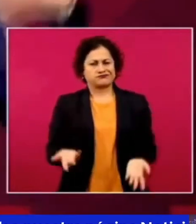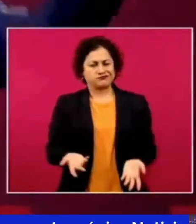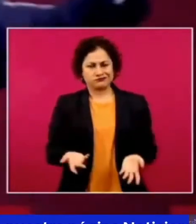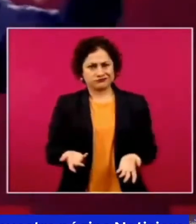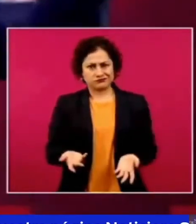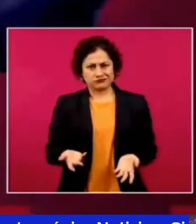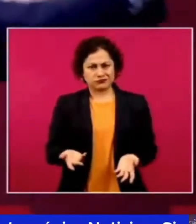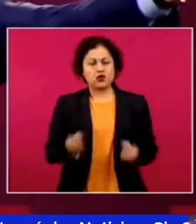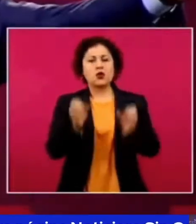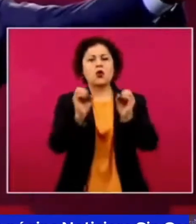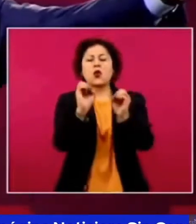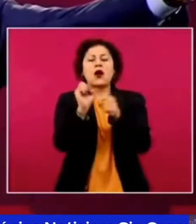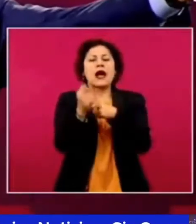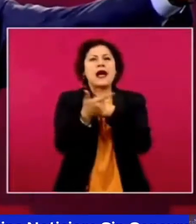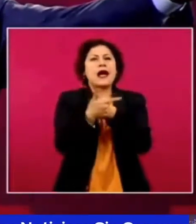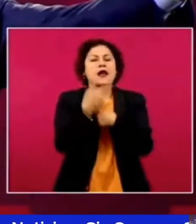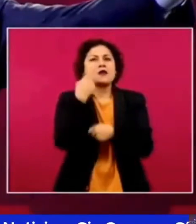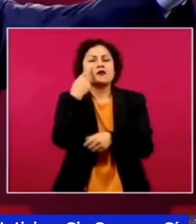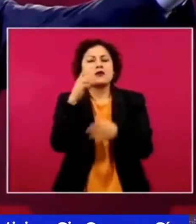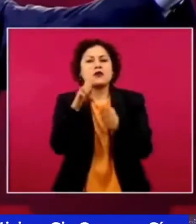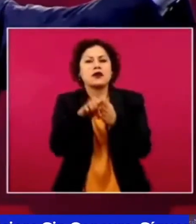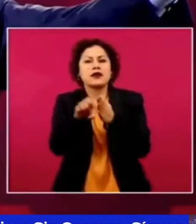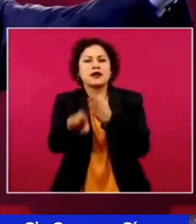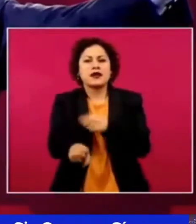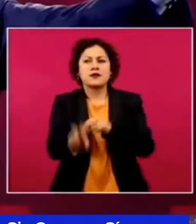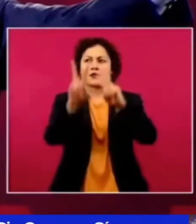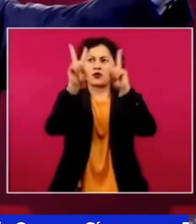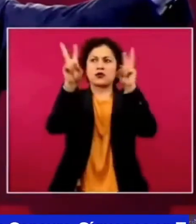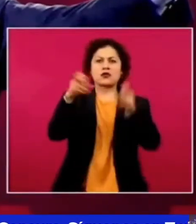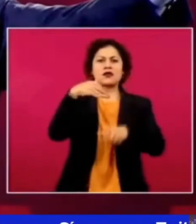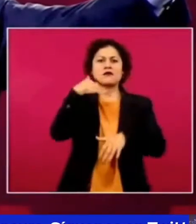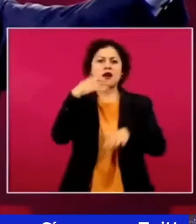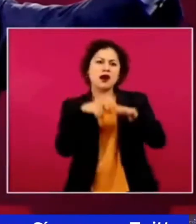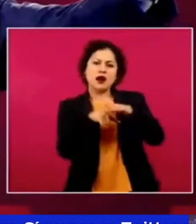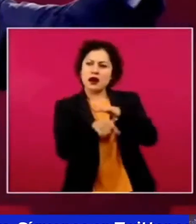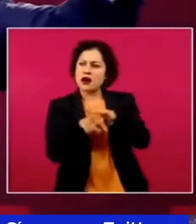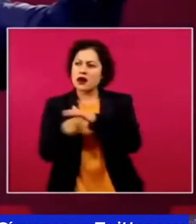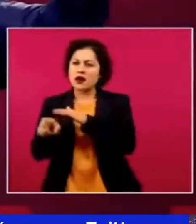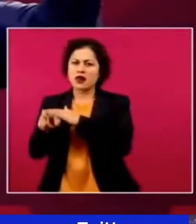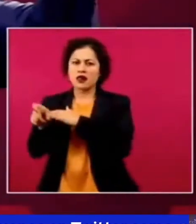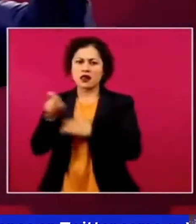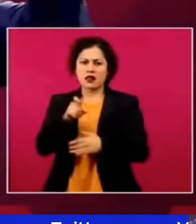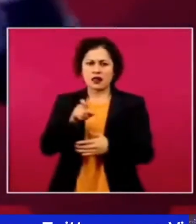un plan de combate a la corrupción,